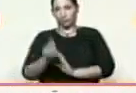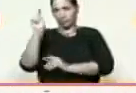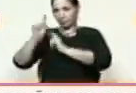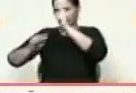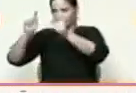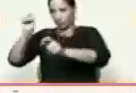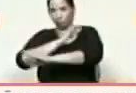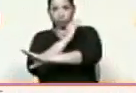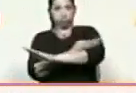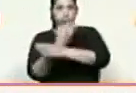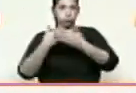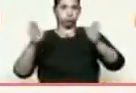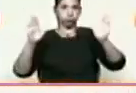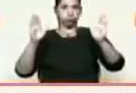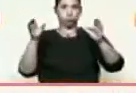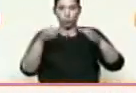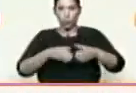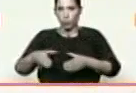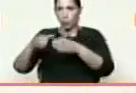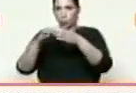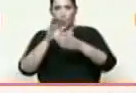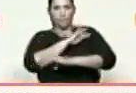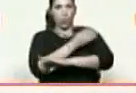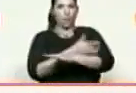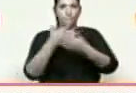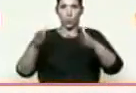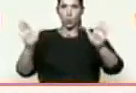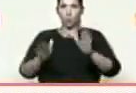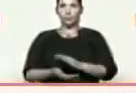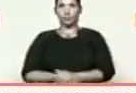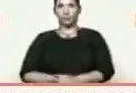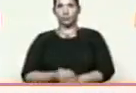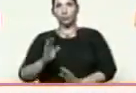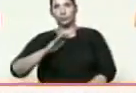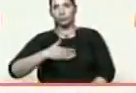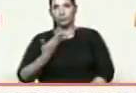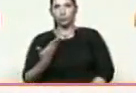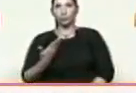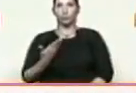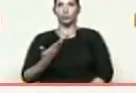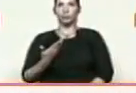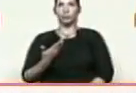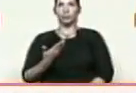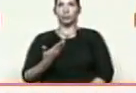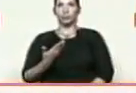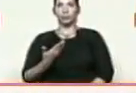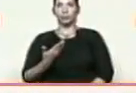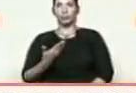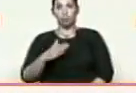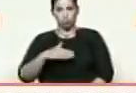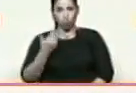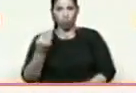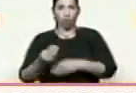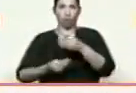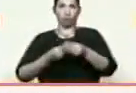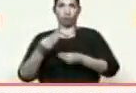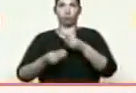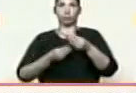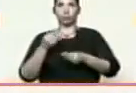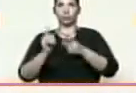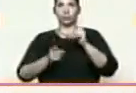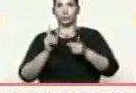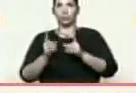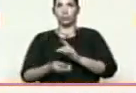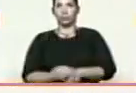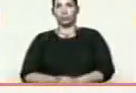poder público, de los órganos del poder público elegidos, era que se podía actuar. Y se cambiaron dos